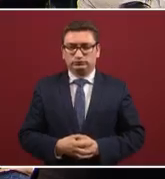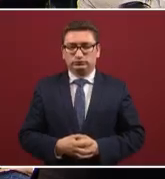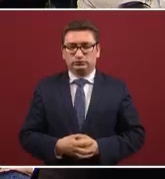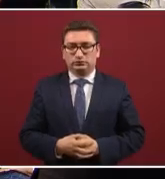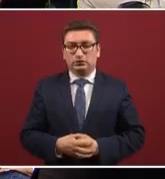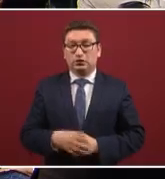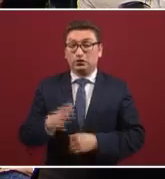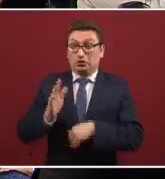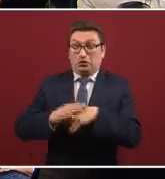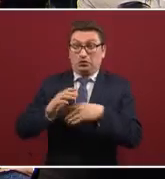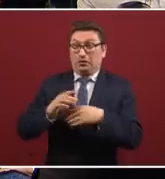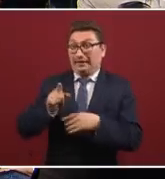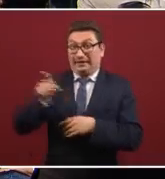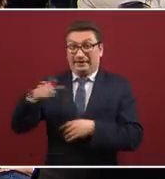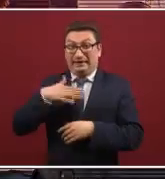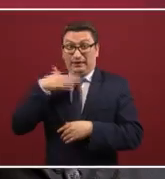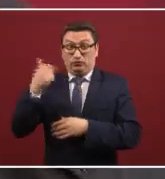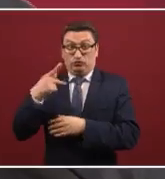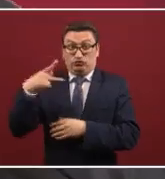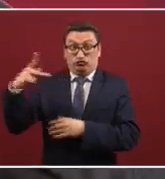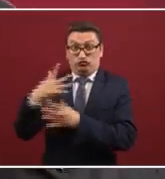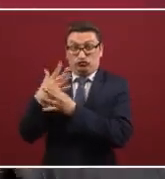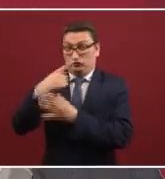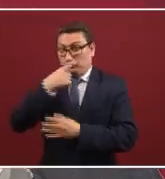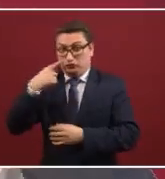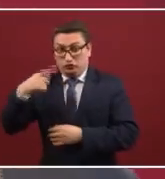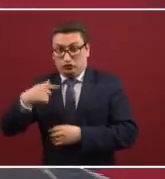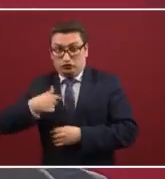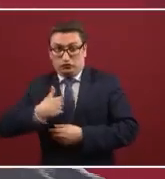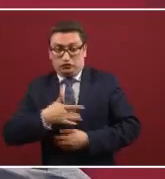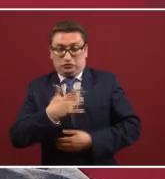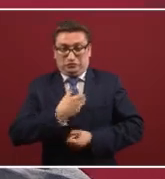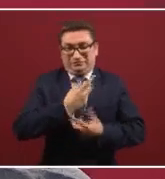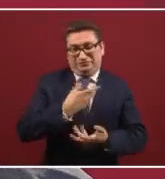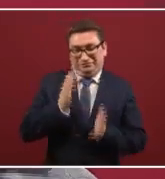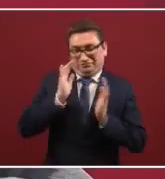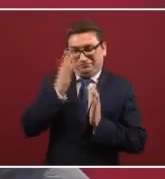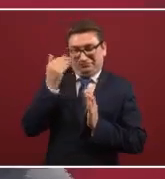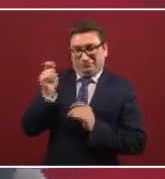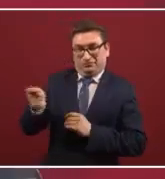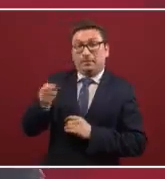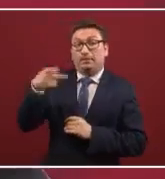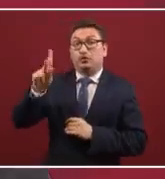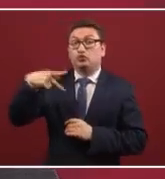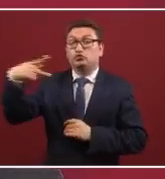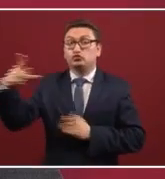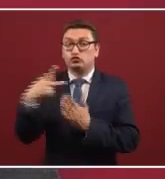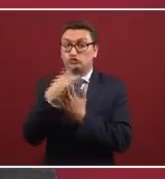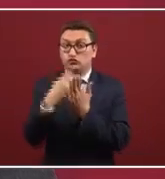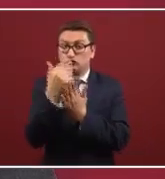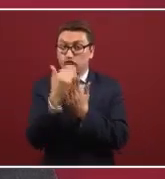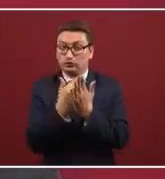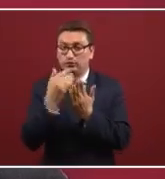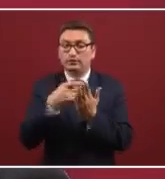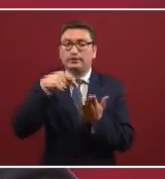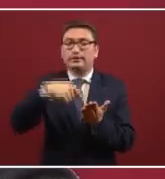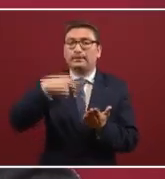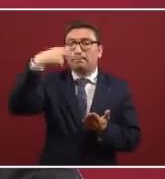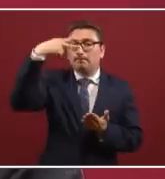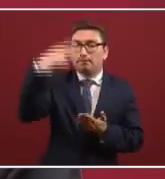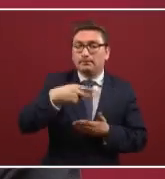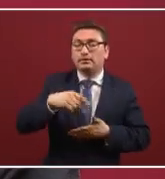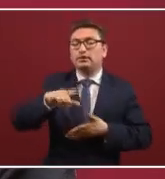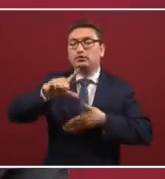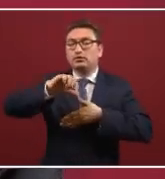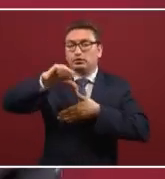No puedo hablar por los alemanes, pero sí le diría que en su planeación México va a seguir siendo el número 1 en América Latina. Quieren